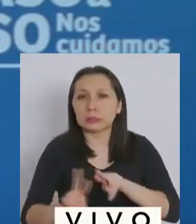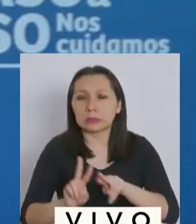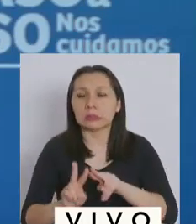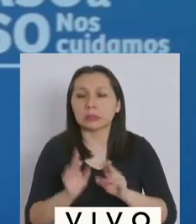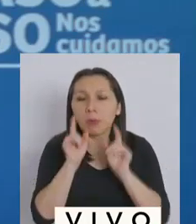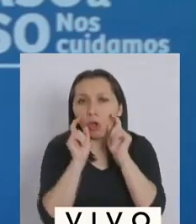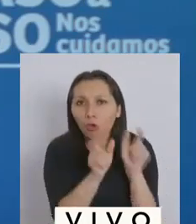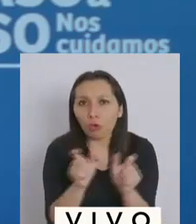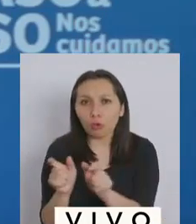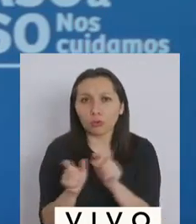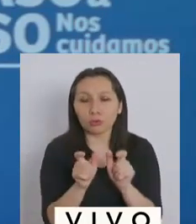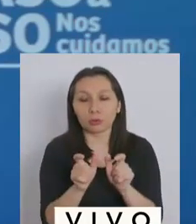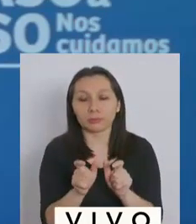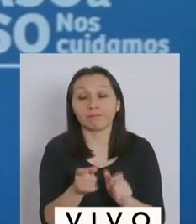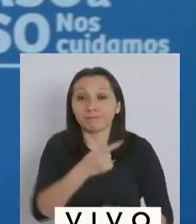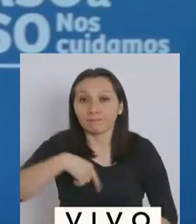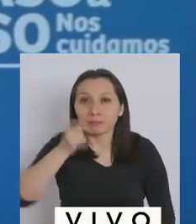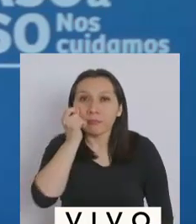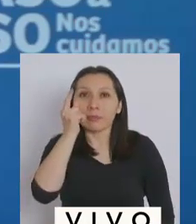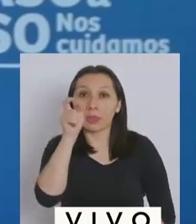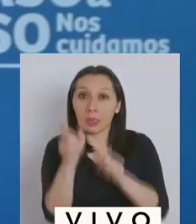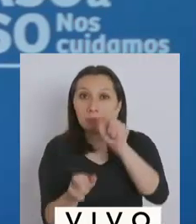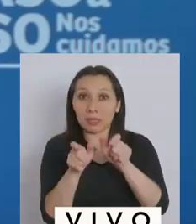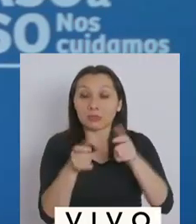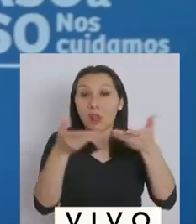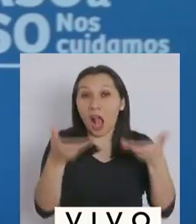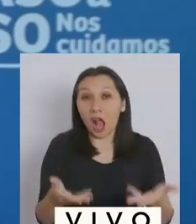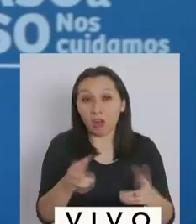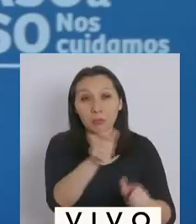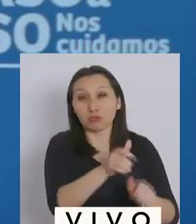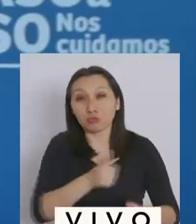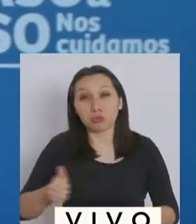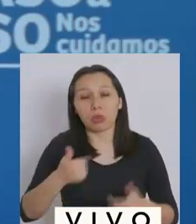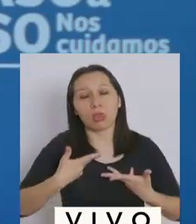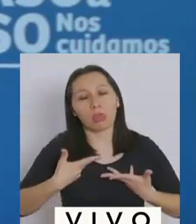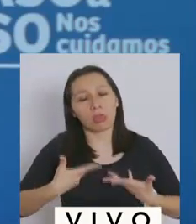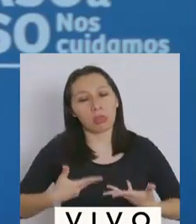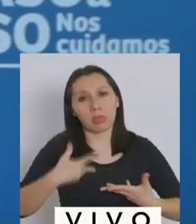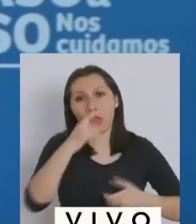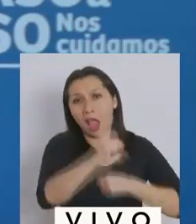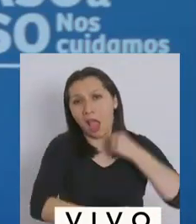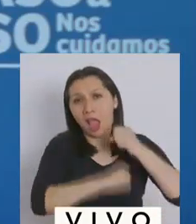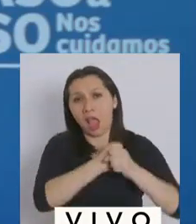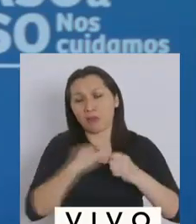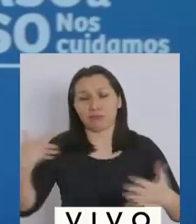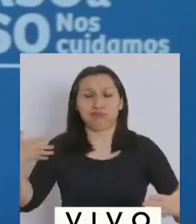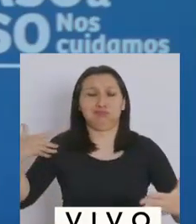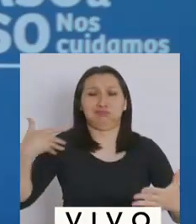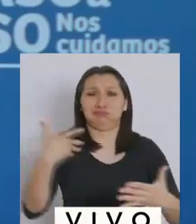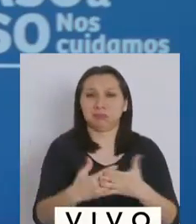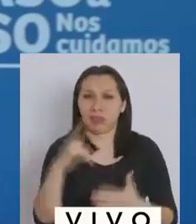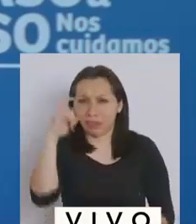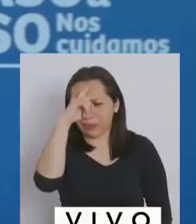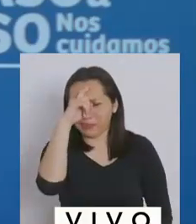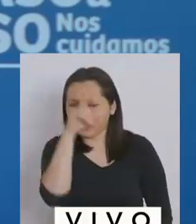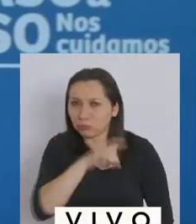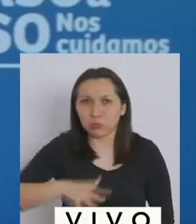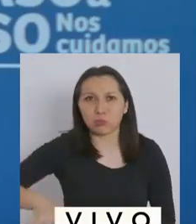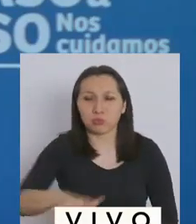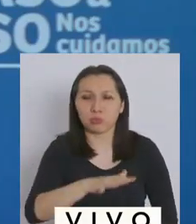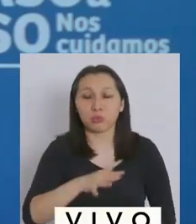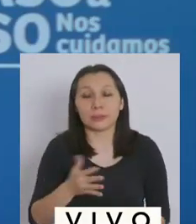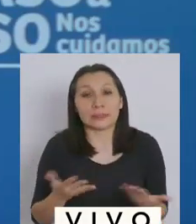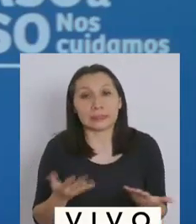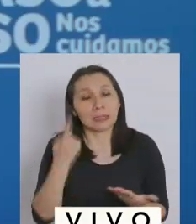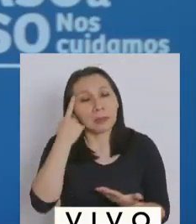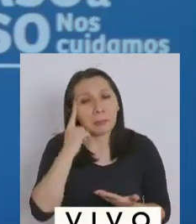días. Entendemos que las personas en esta etapa están cansadas. Ha sido un año muy difícil, ha sido un año duro para todos,